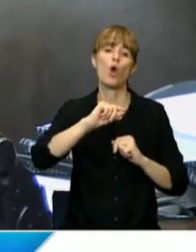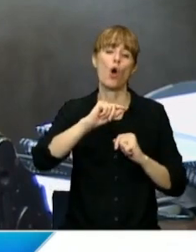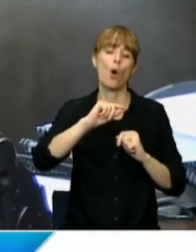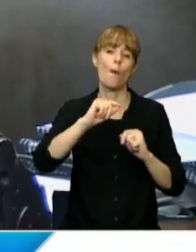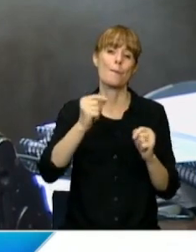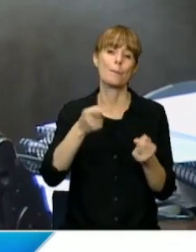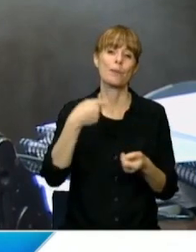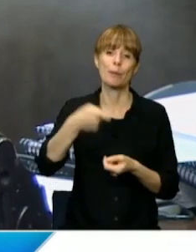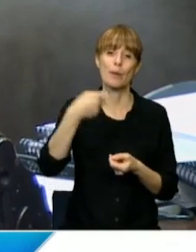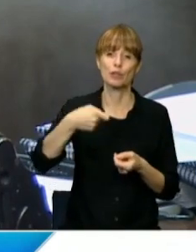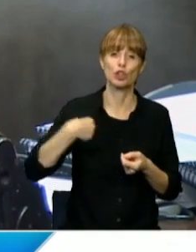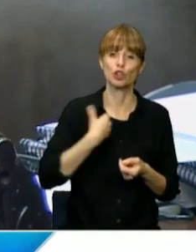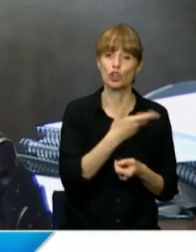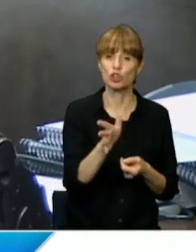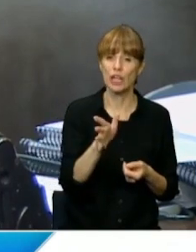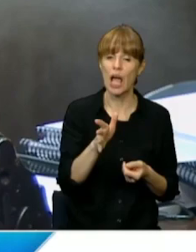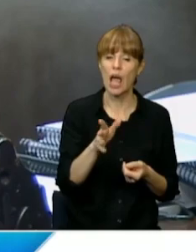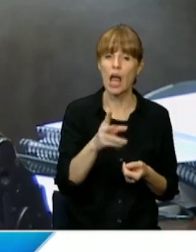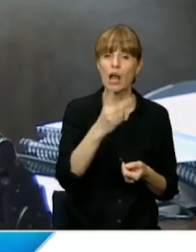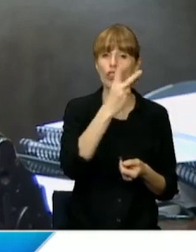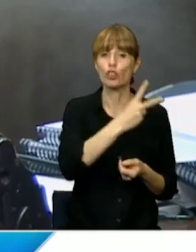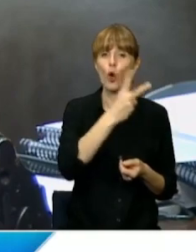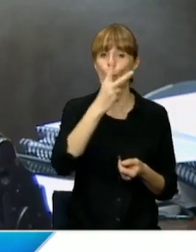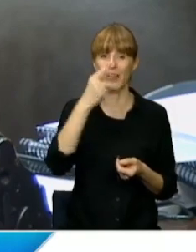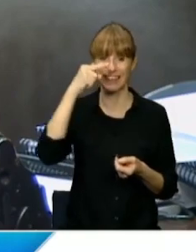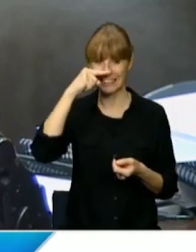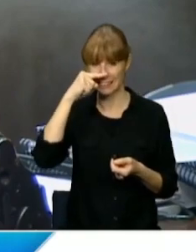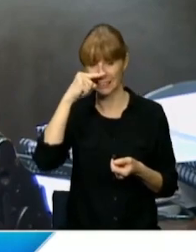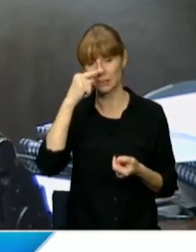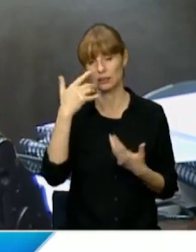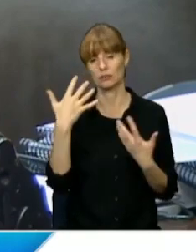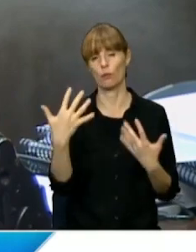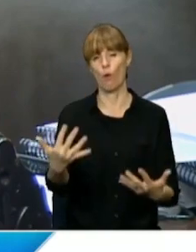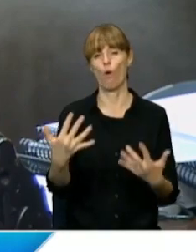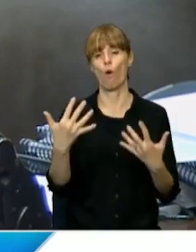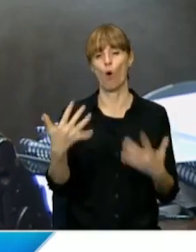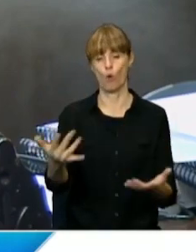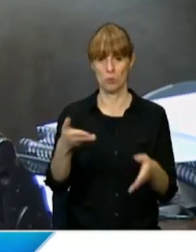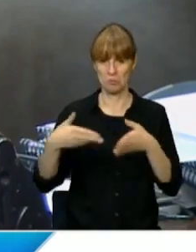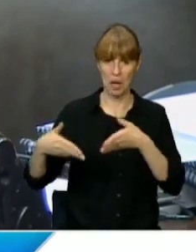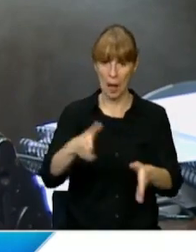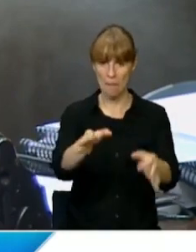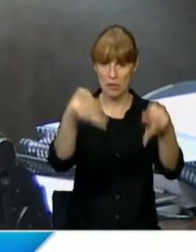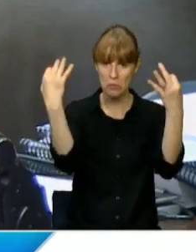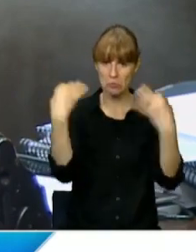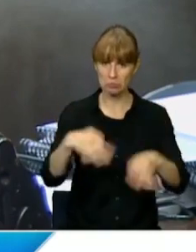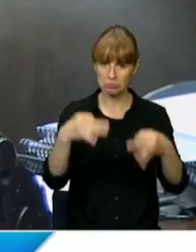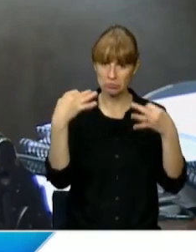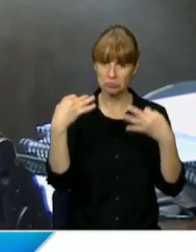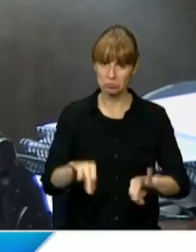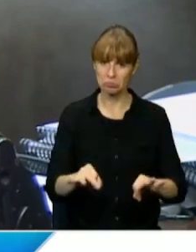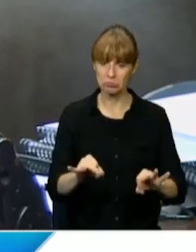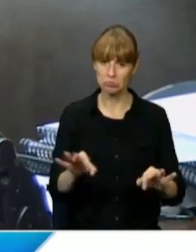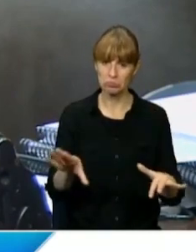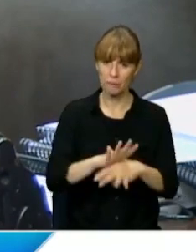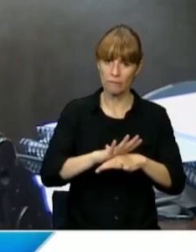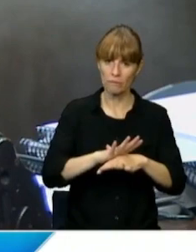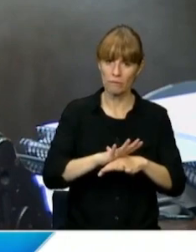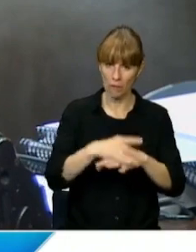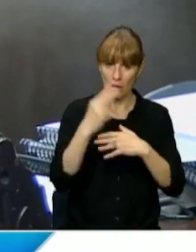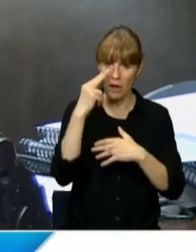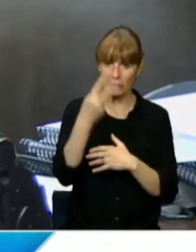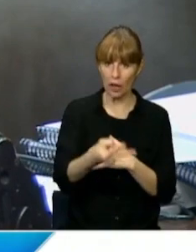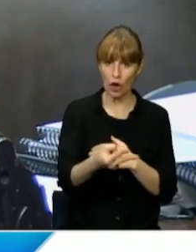social, el sistema previsional, el 227. Obvio que fue el buen camino, vamos hacia un buen camino. Le quiero reconocer el